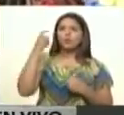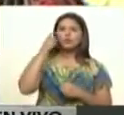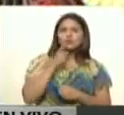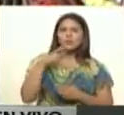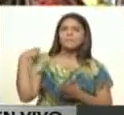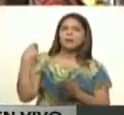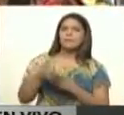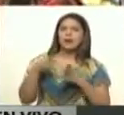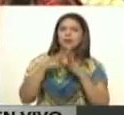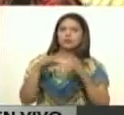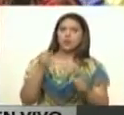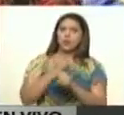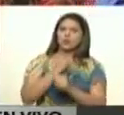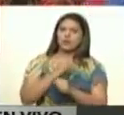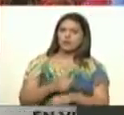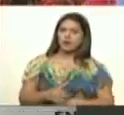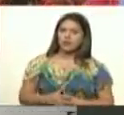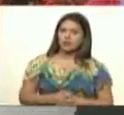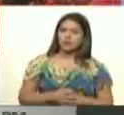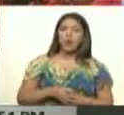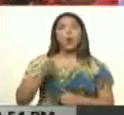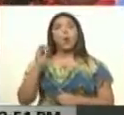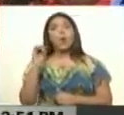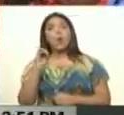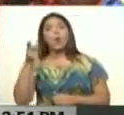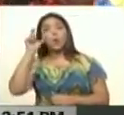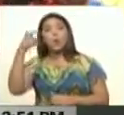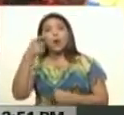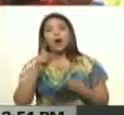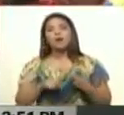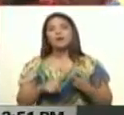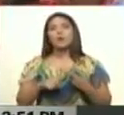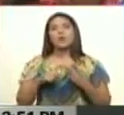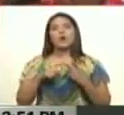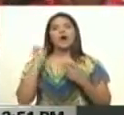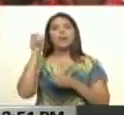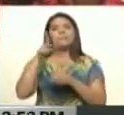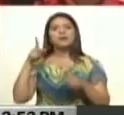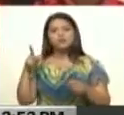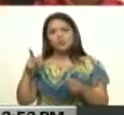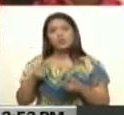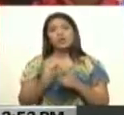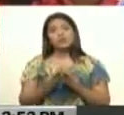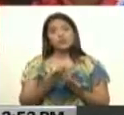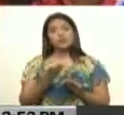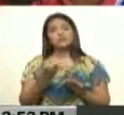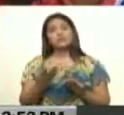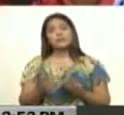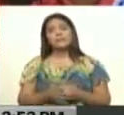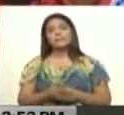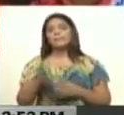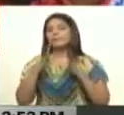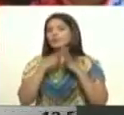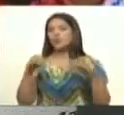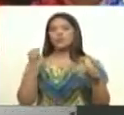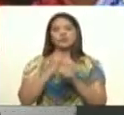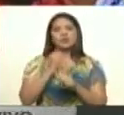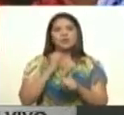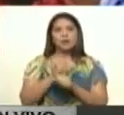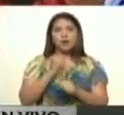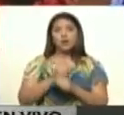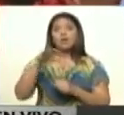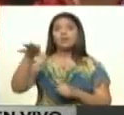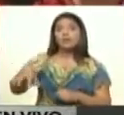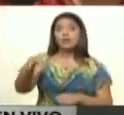pagar la nómina de sus trabajadores? ¿Cómo va a ser Guárico? ¿Cómo va a ser Amazonas? Por eso, compañeros trabajadores de esos